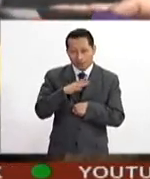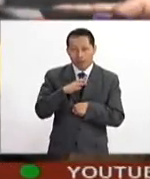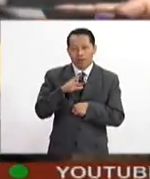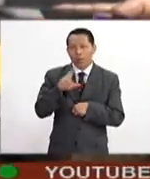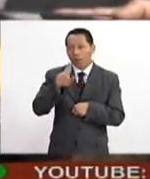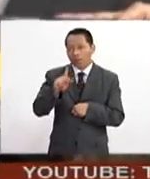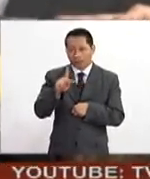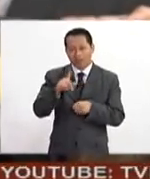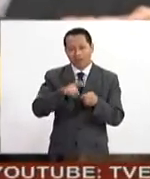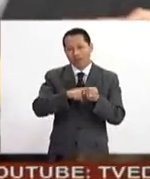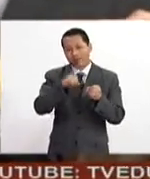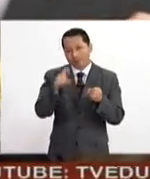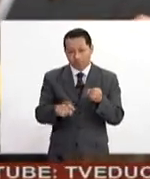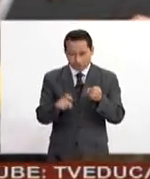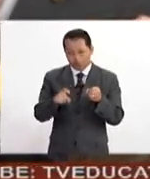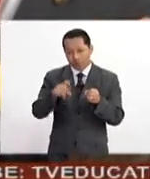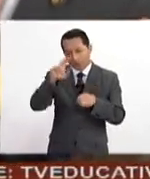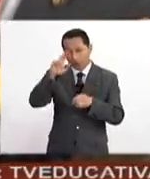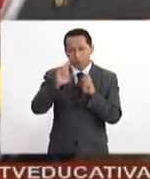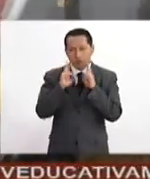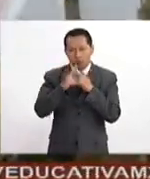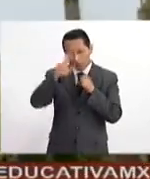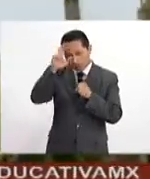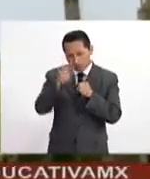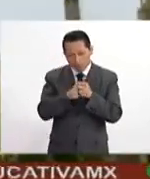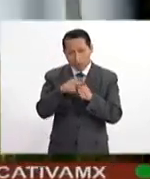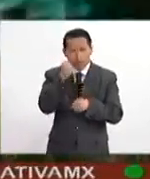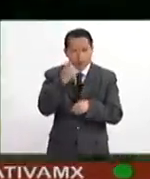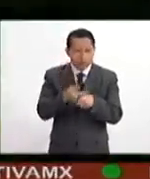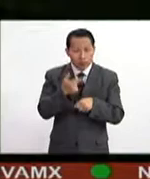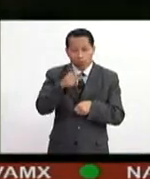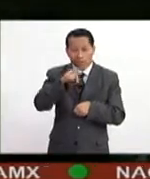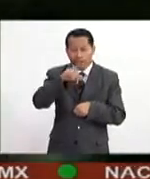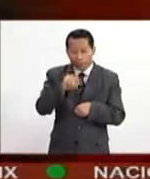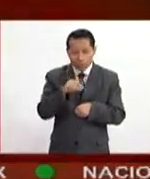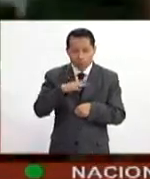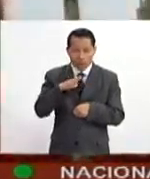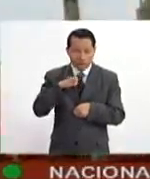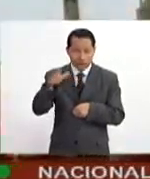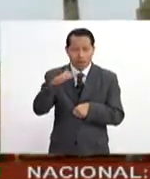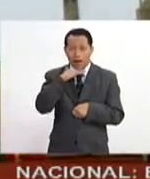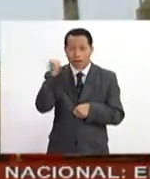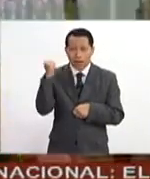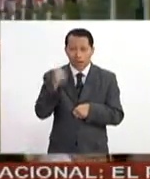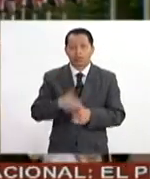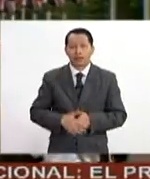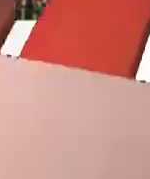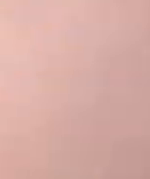Reino Unido, precisamente de la Unión Europea. El secretario Guajardo también visitará Hannover, allá en Alemania.